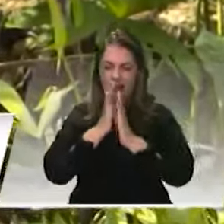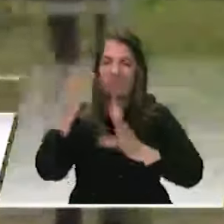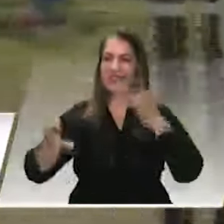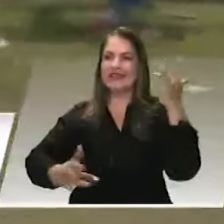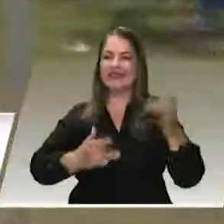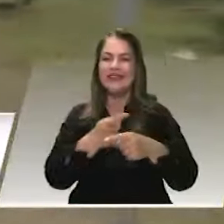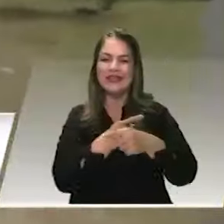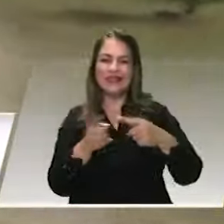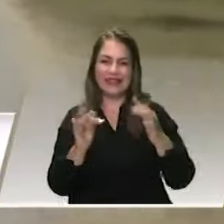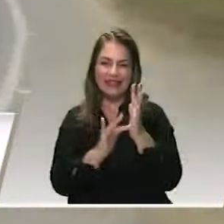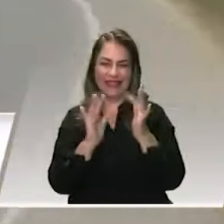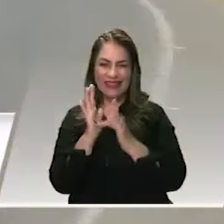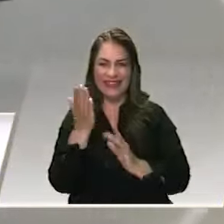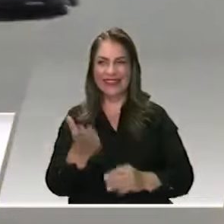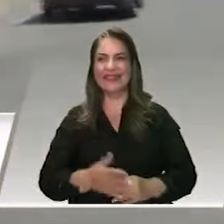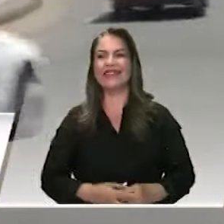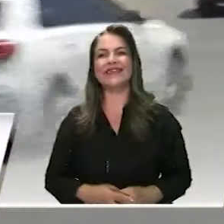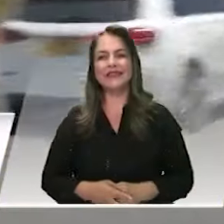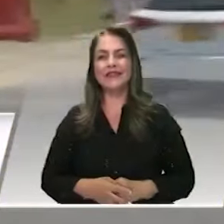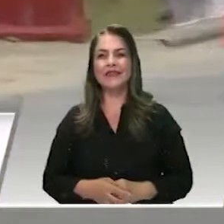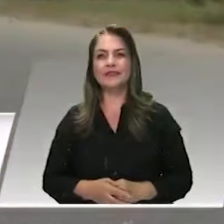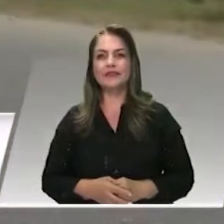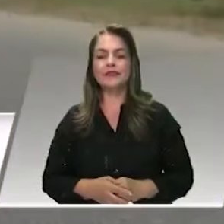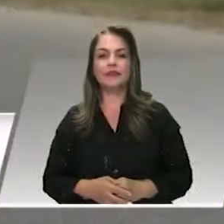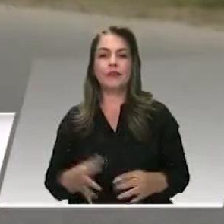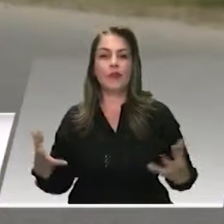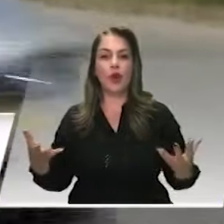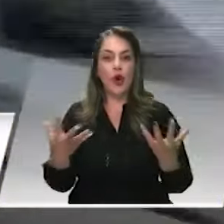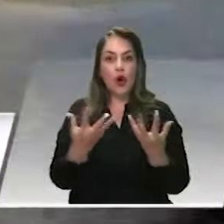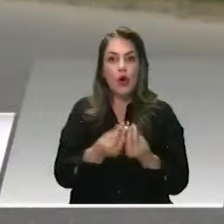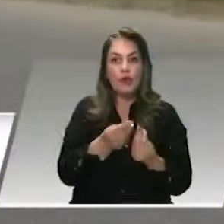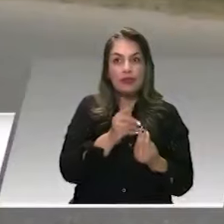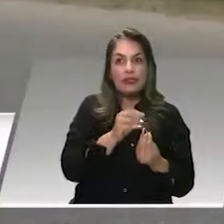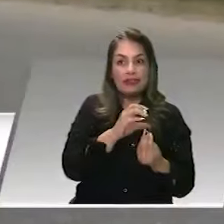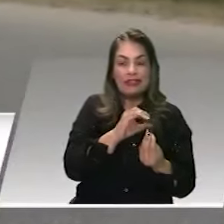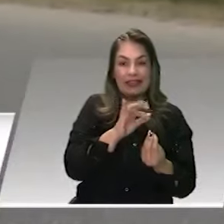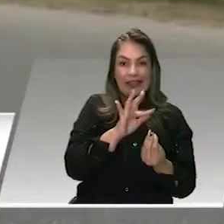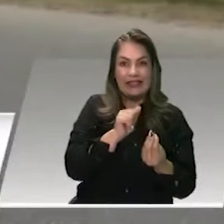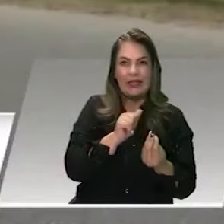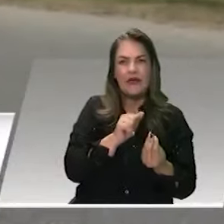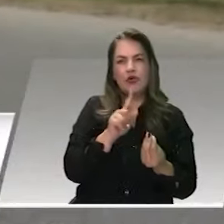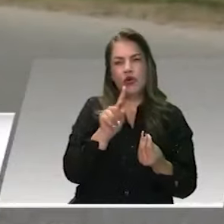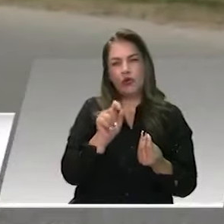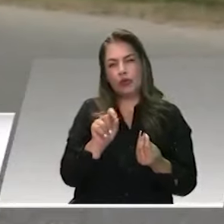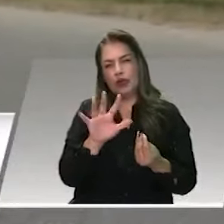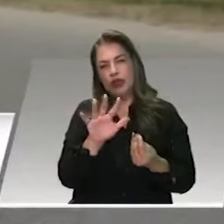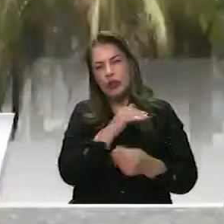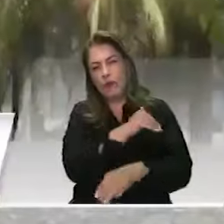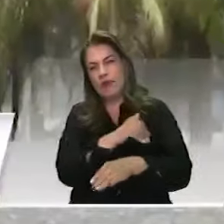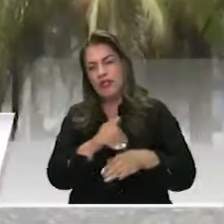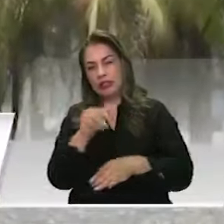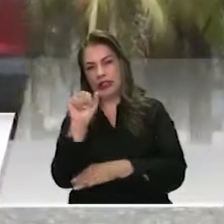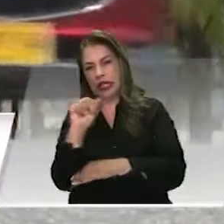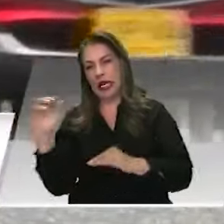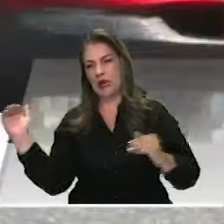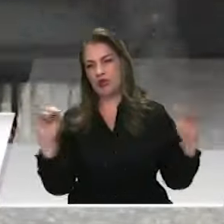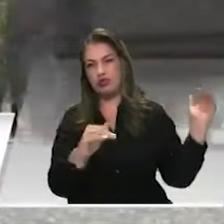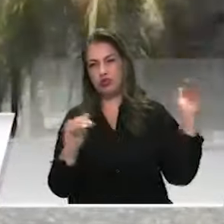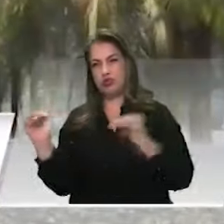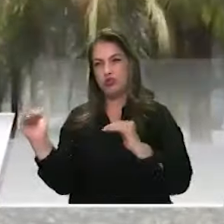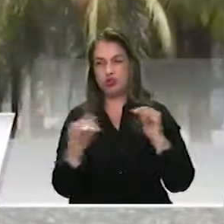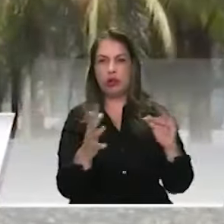santa según proyección del equipo cita millón y medio de vehículos se espera que transiten por las vías del departamento y que haya un